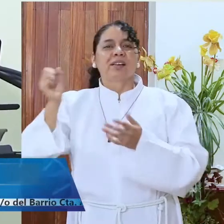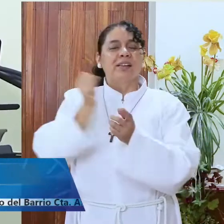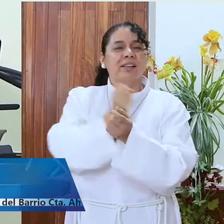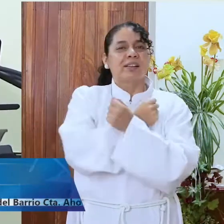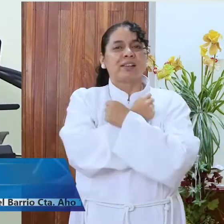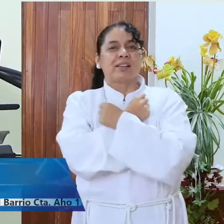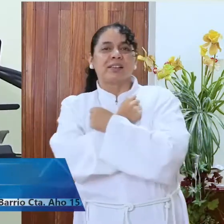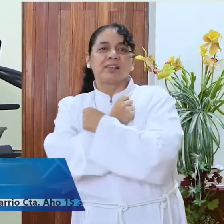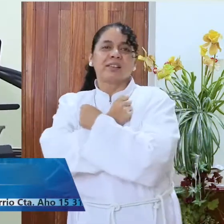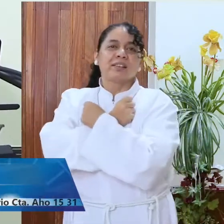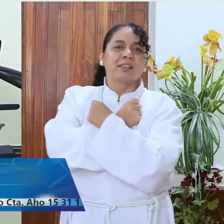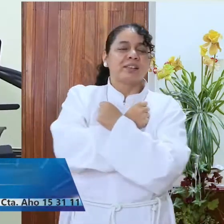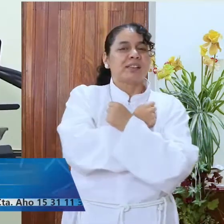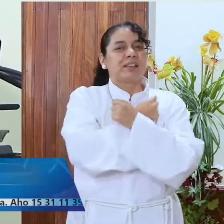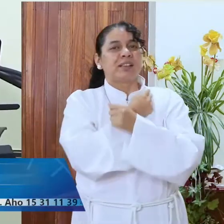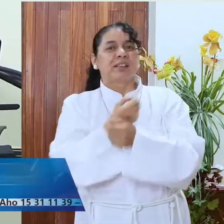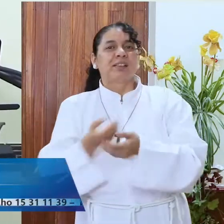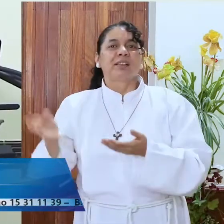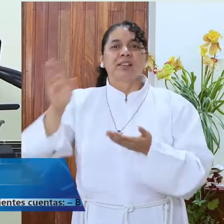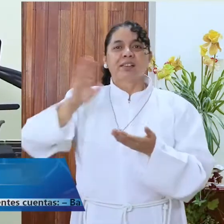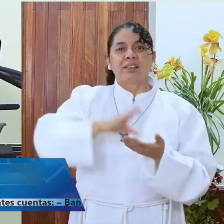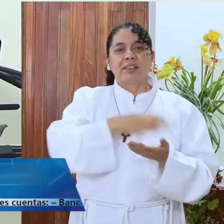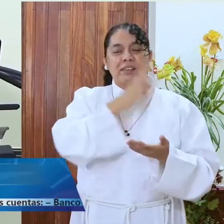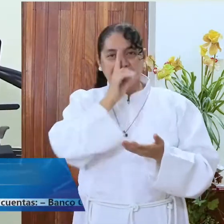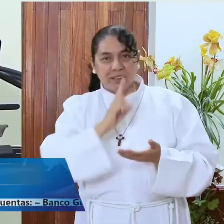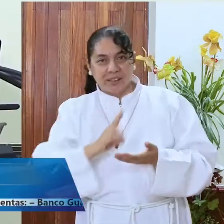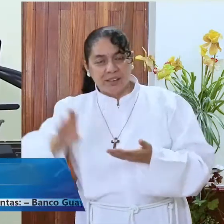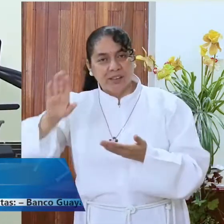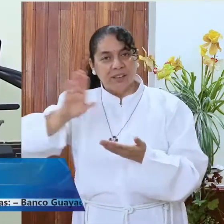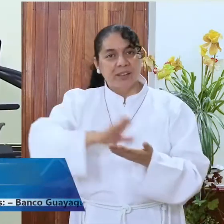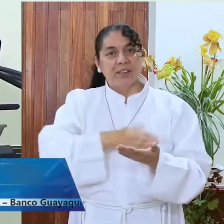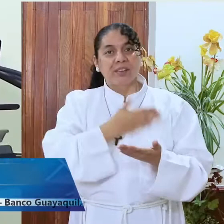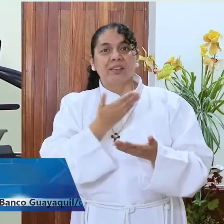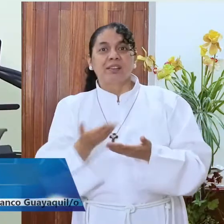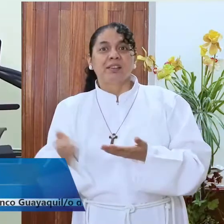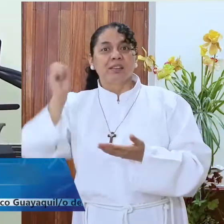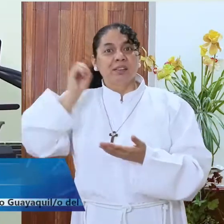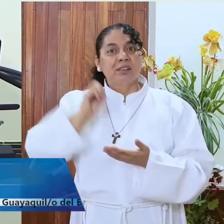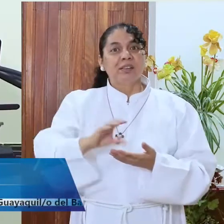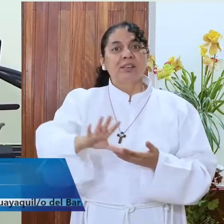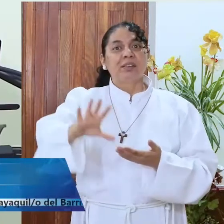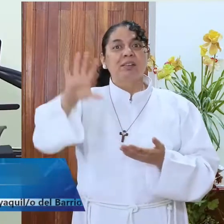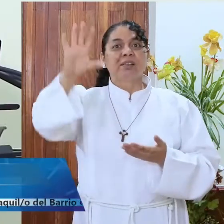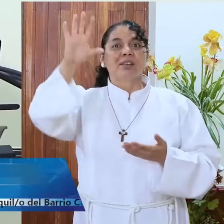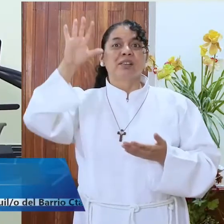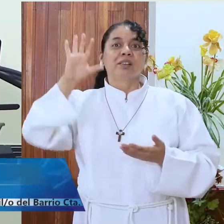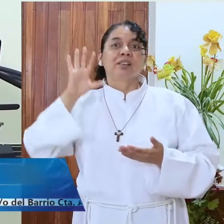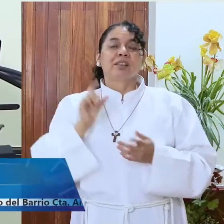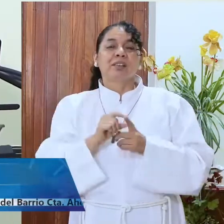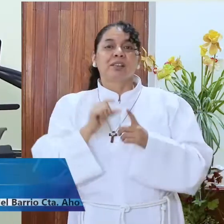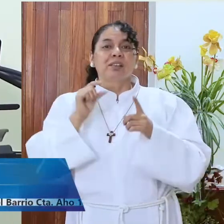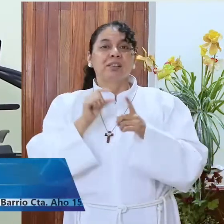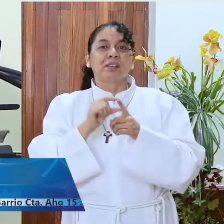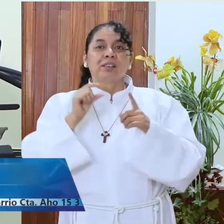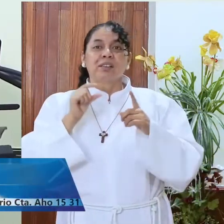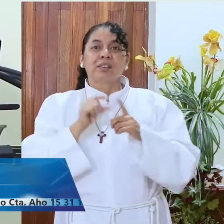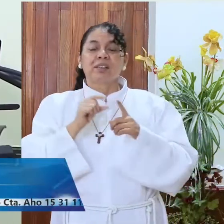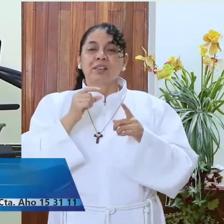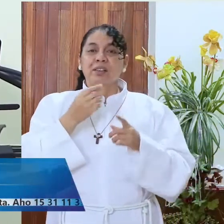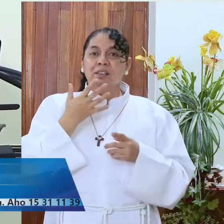terrible dolor la música y nada en mármol la palabra y el